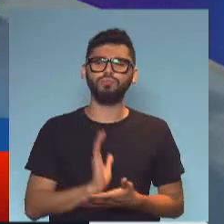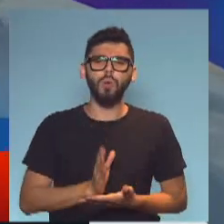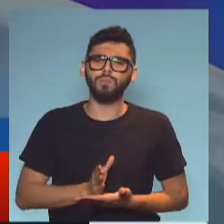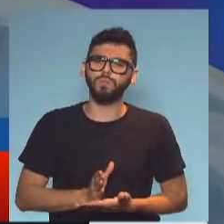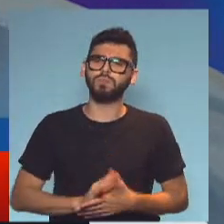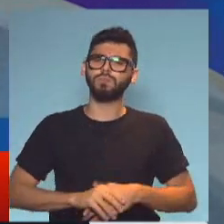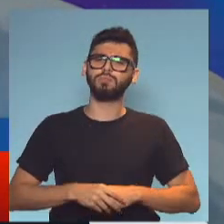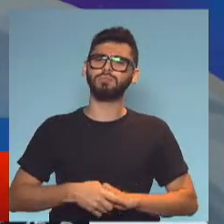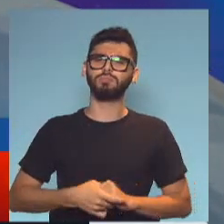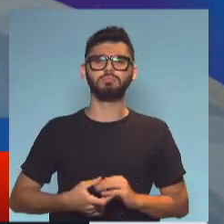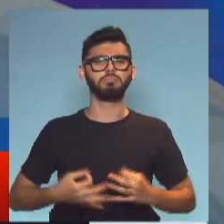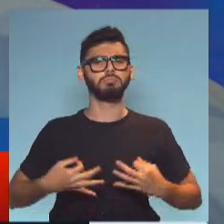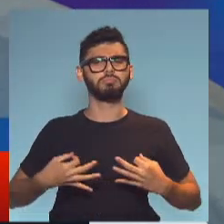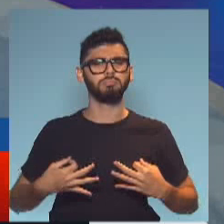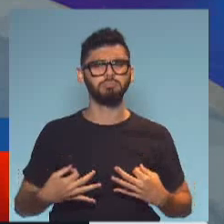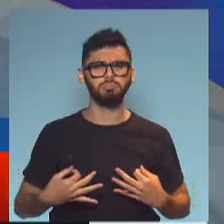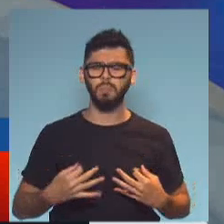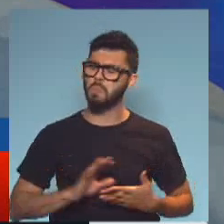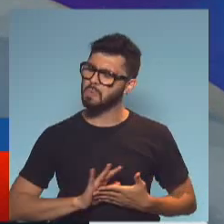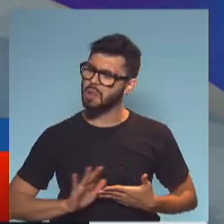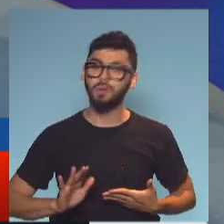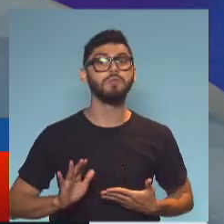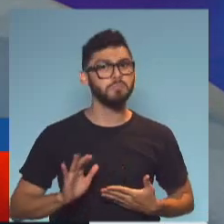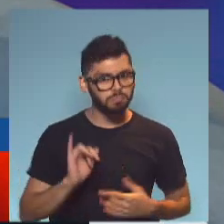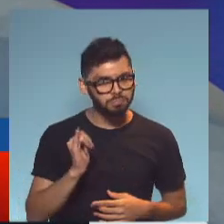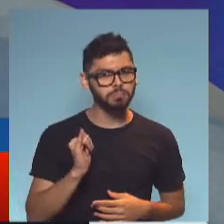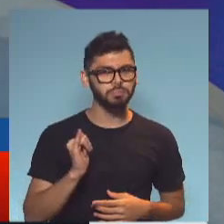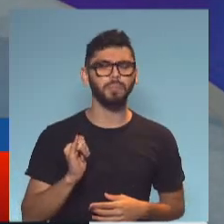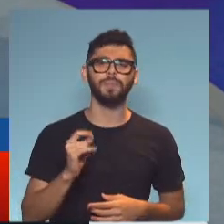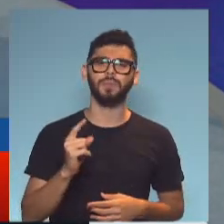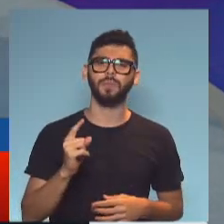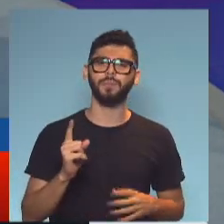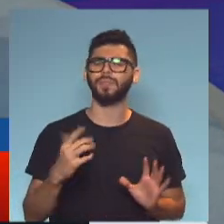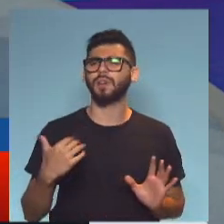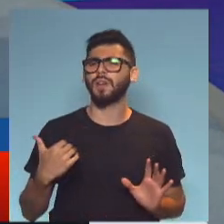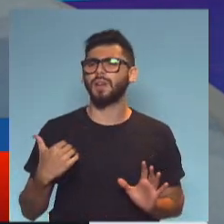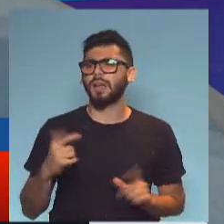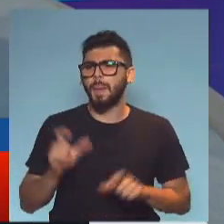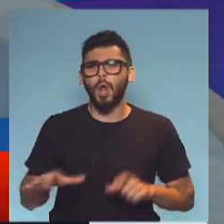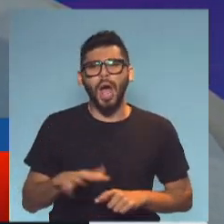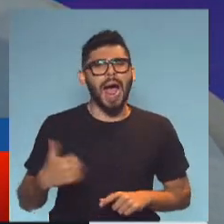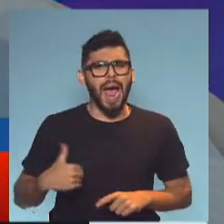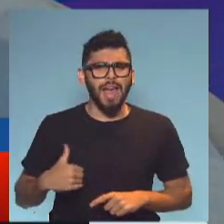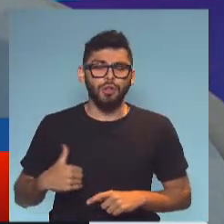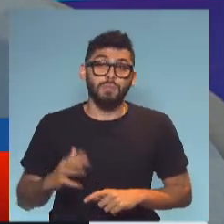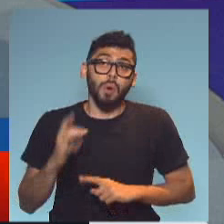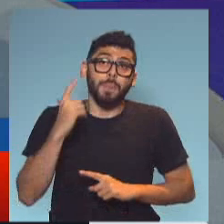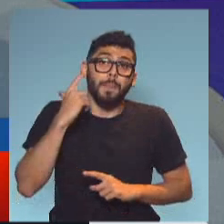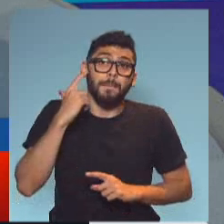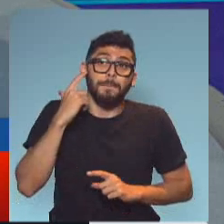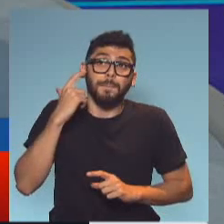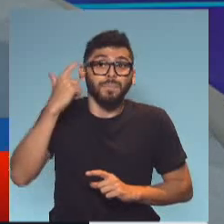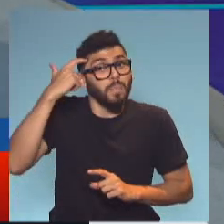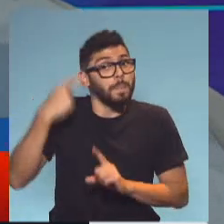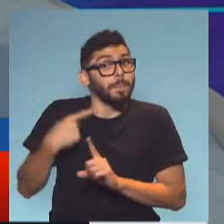tiempo se ha mostrado de esta forma varias veces. Entrando en me parece que lo que cualquier argentino o argentina de bien puede desear, entrando a esta nueva ola con